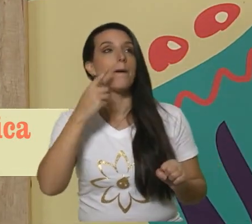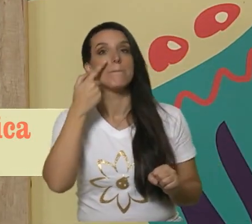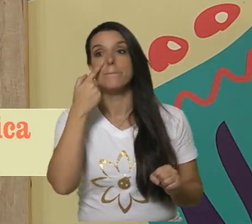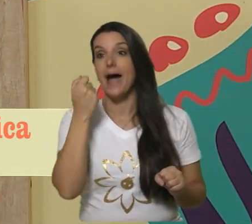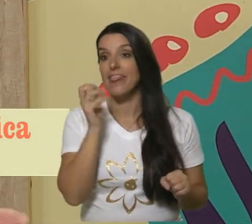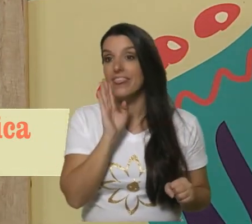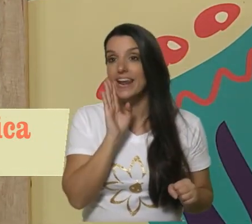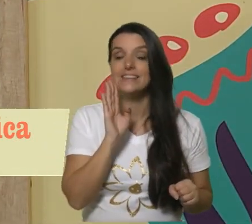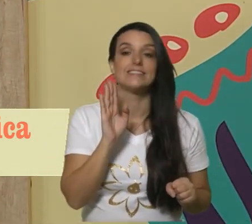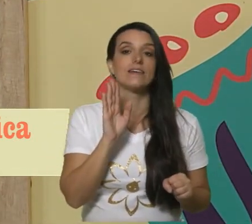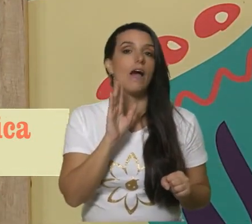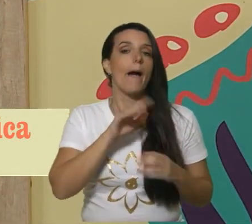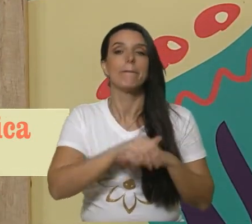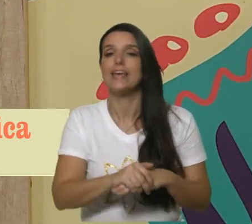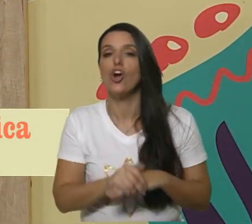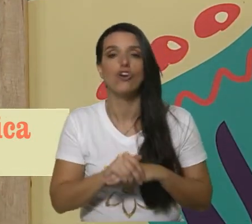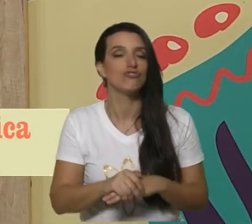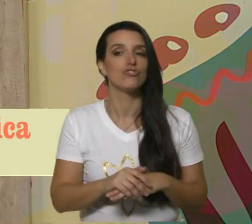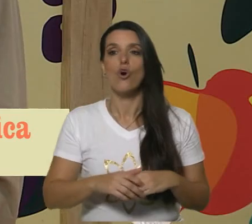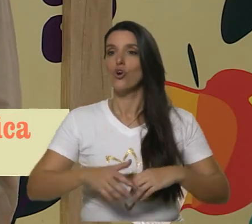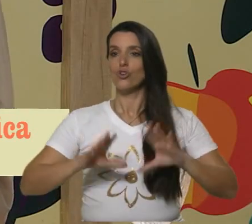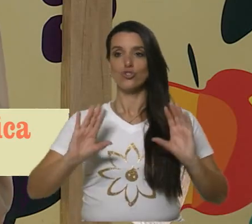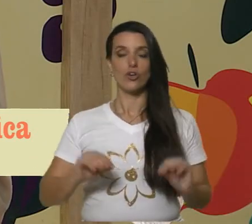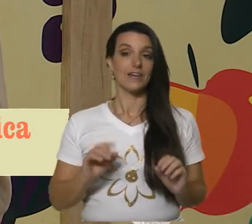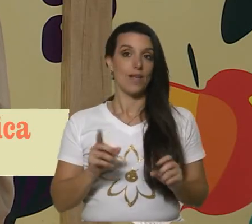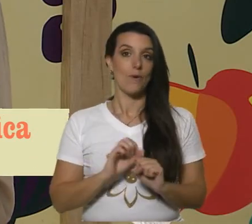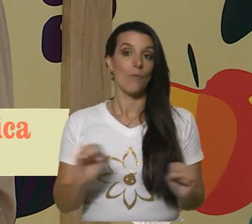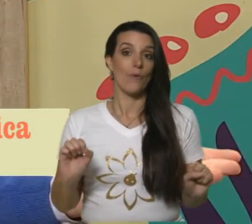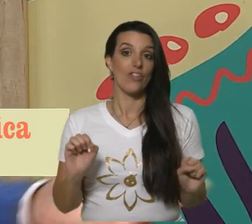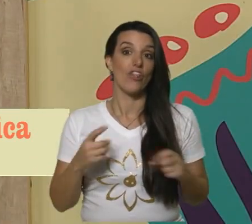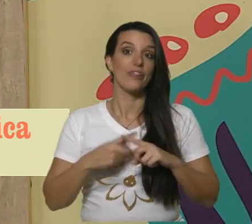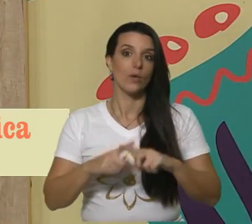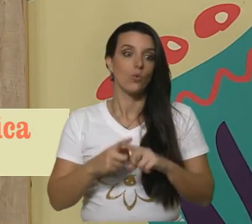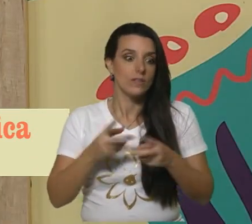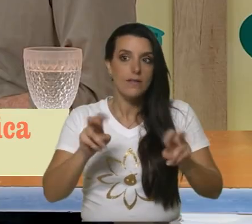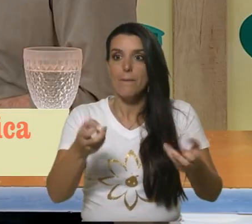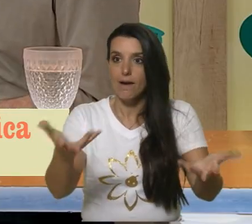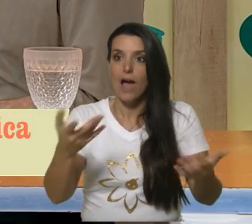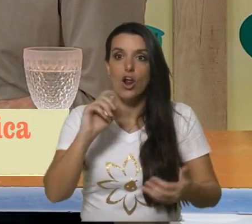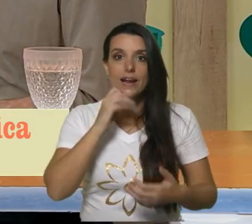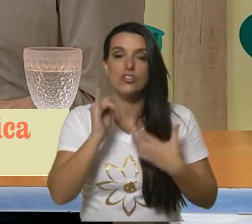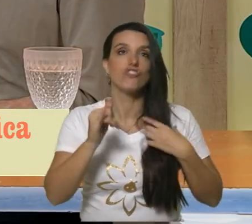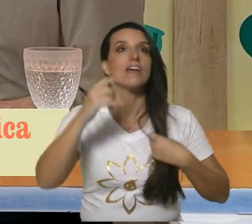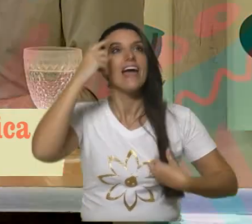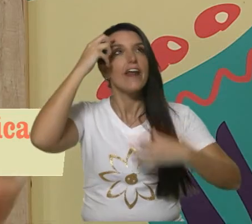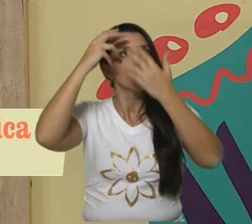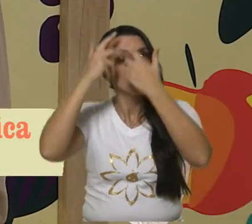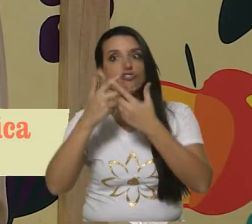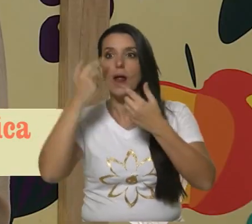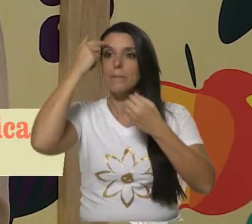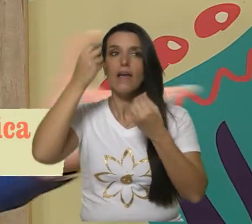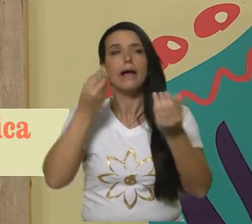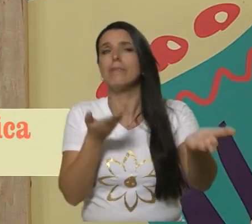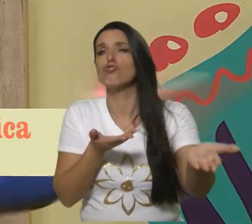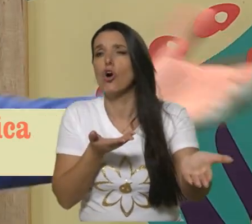con con amigos me parece es una serie para ver en en grupo incluso hasta poder discutir obvio eso es lo lindo no poder reflexionar Che después Che Y